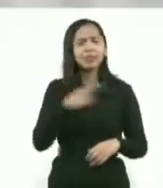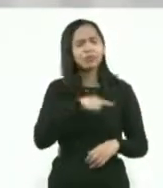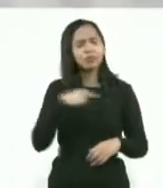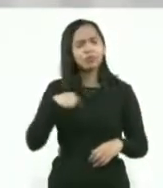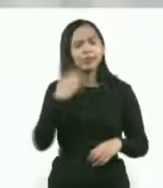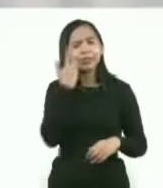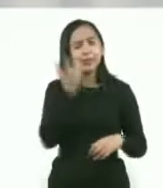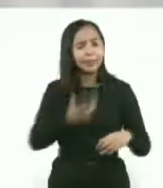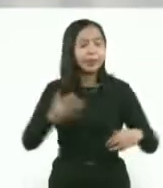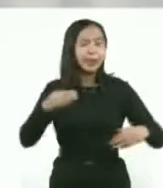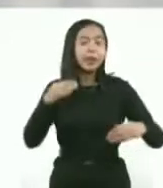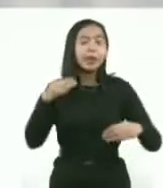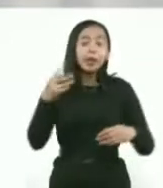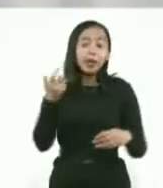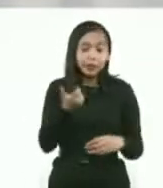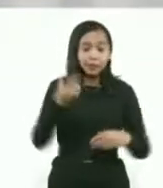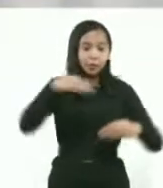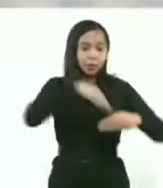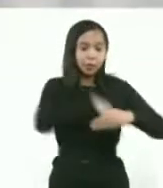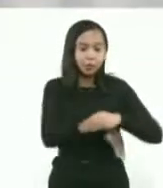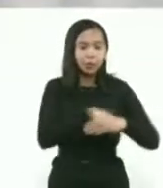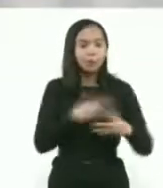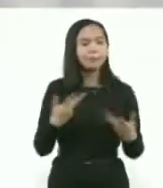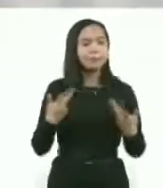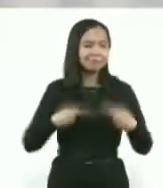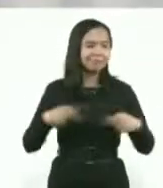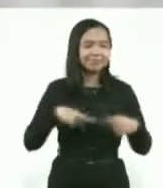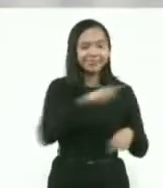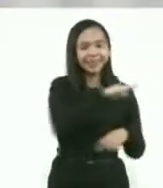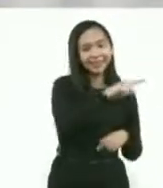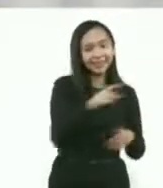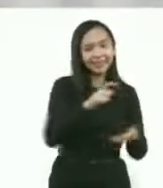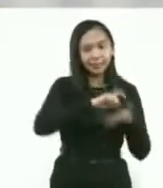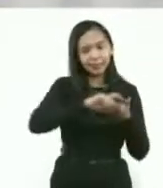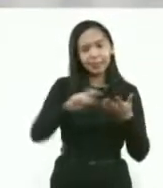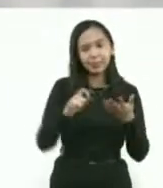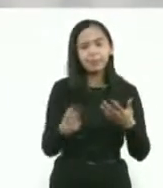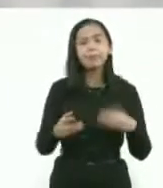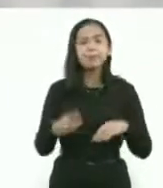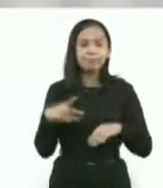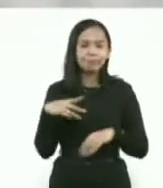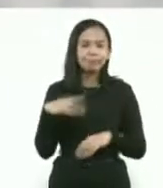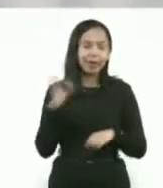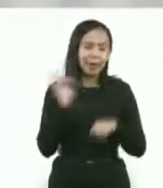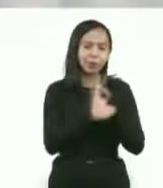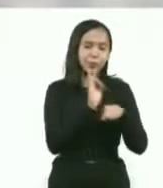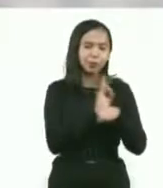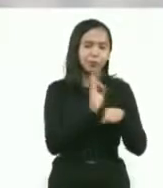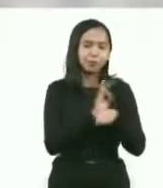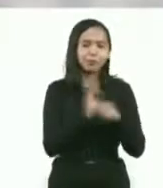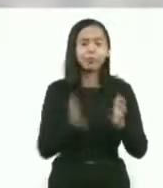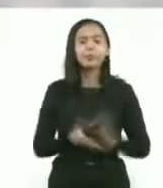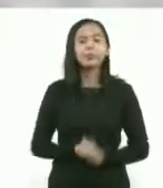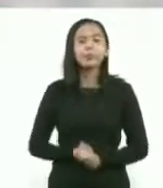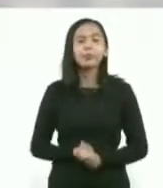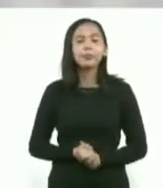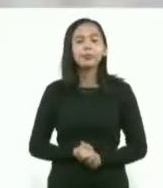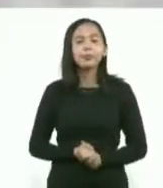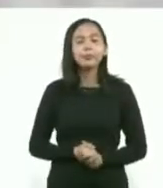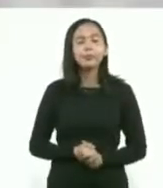finalmente al bolsillo de las y los consumidores, que llegue reflejado al tanque de